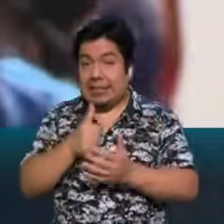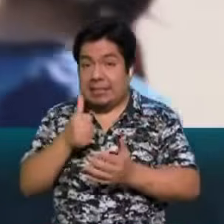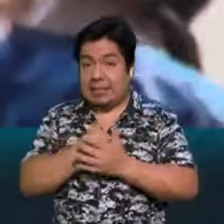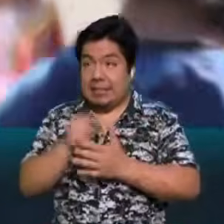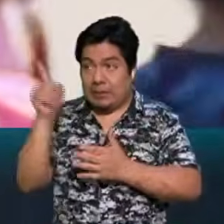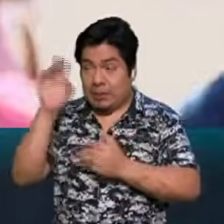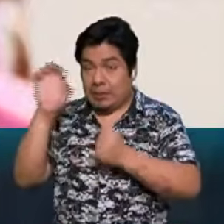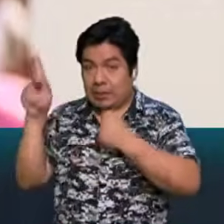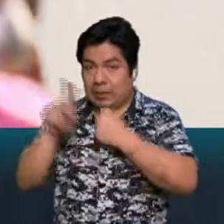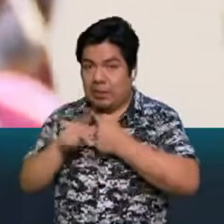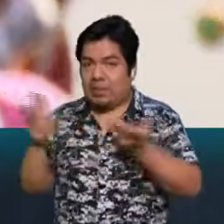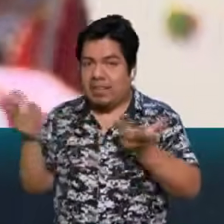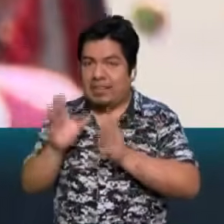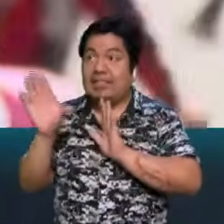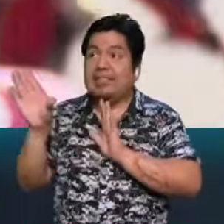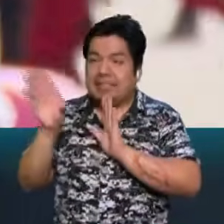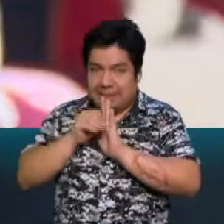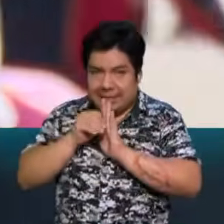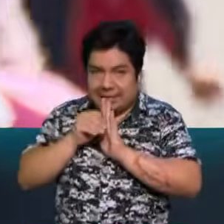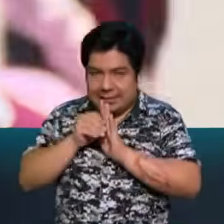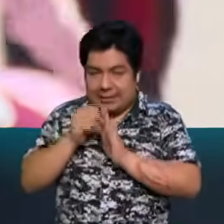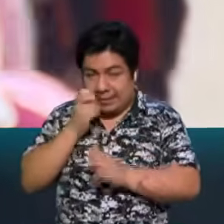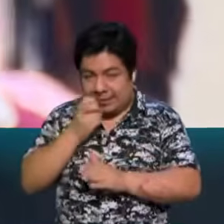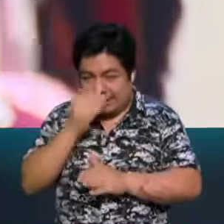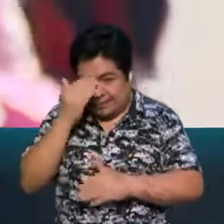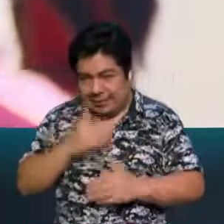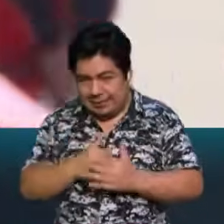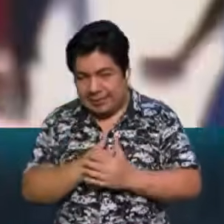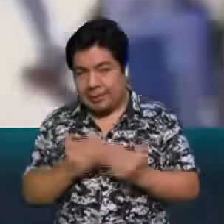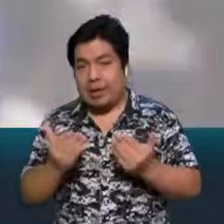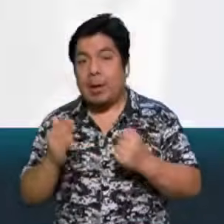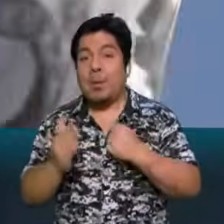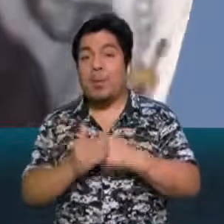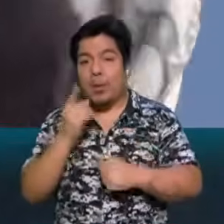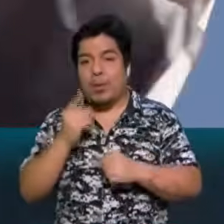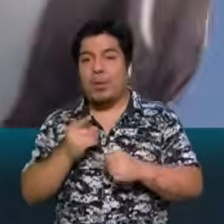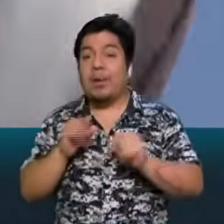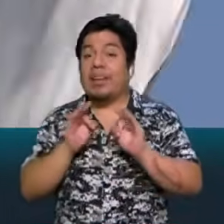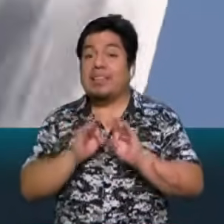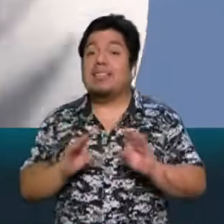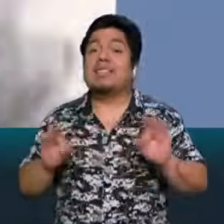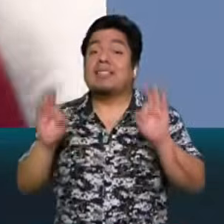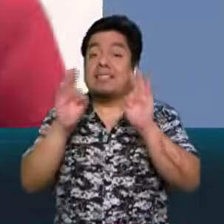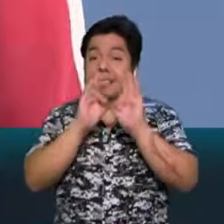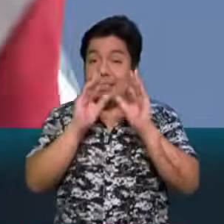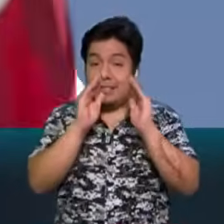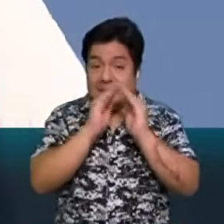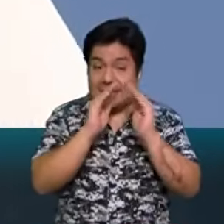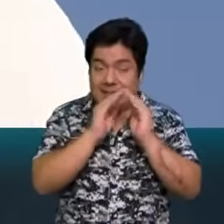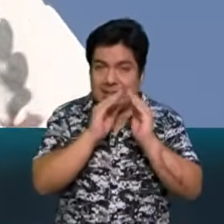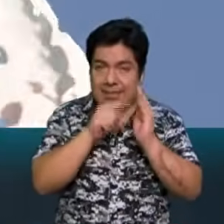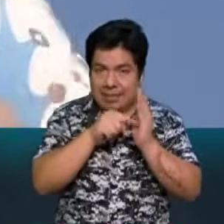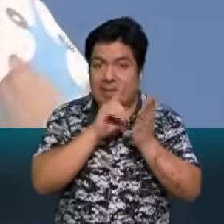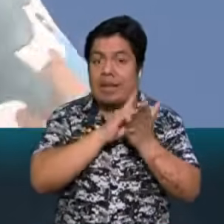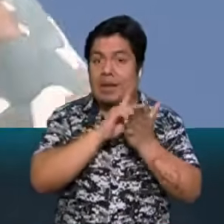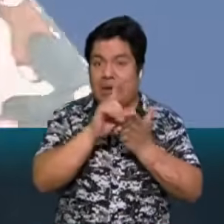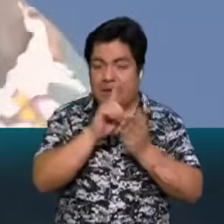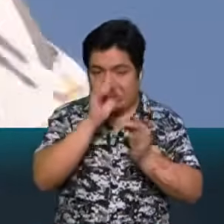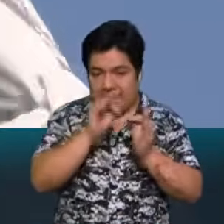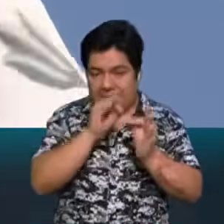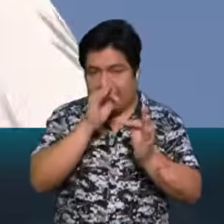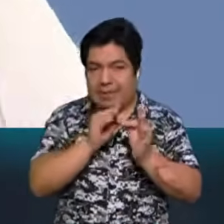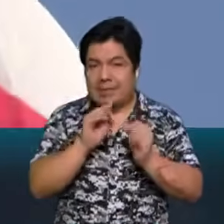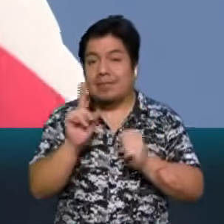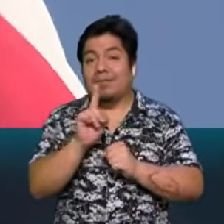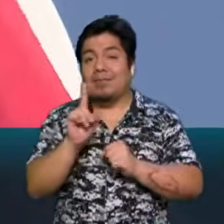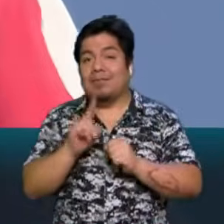hecho. Y eso pasa por priorizar la vivienda y por garantizarla como un derecho. Dejar de verla